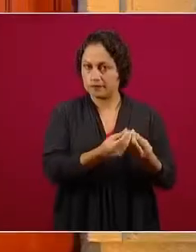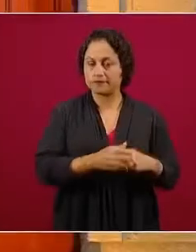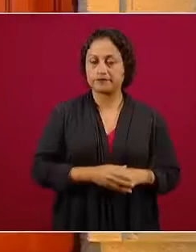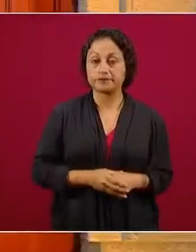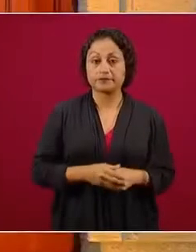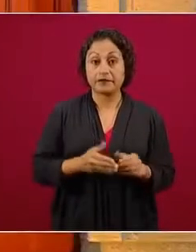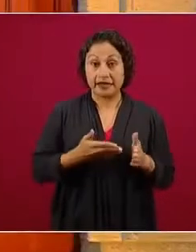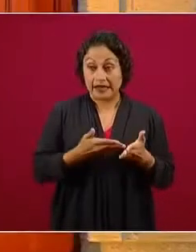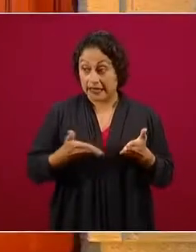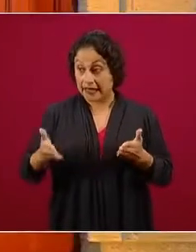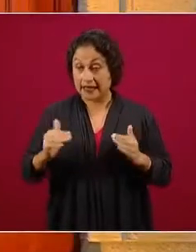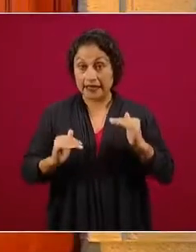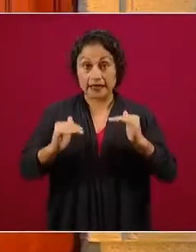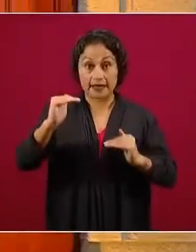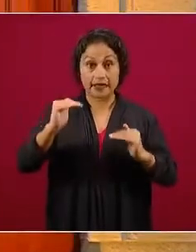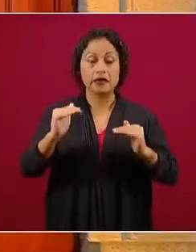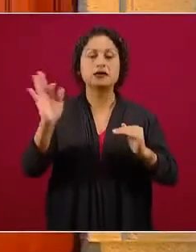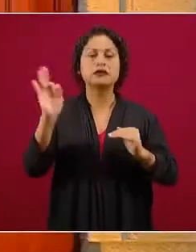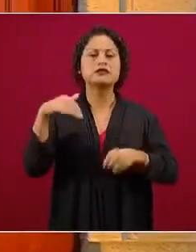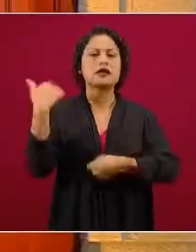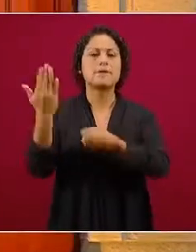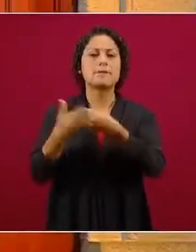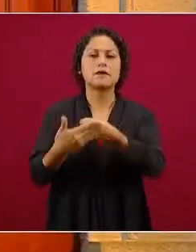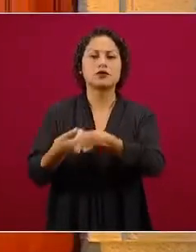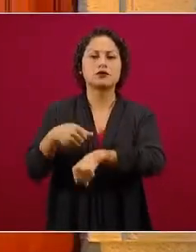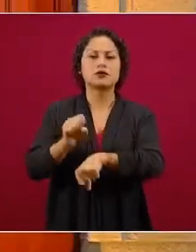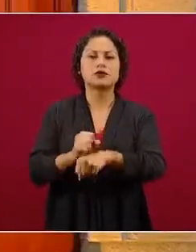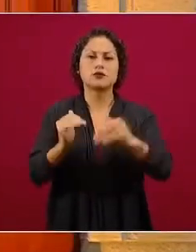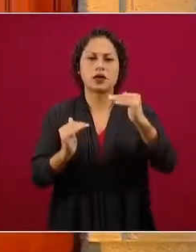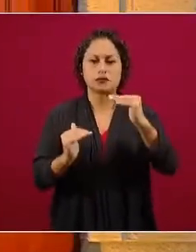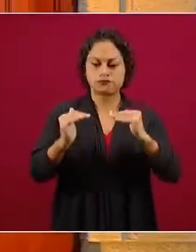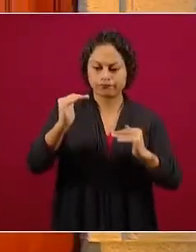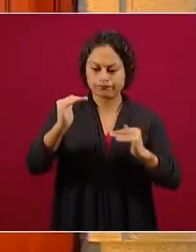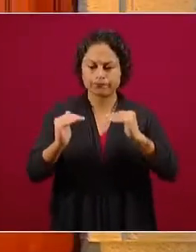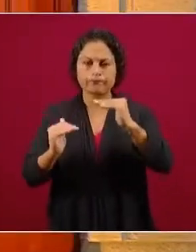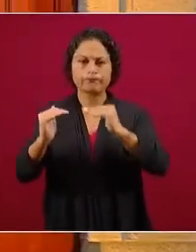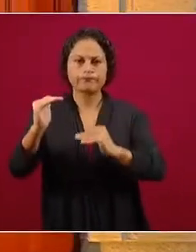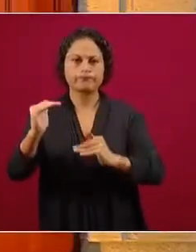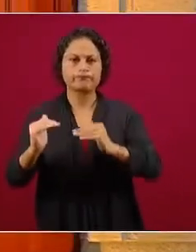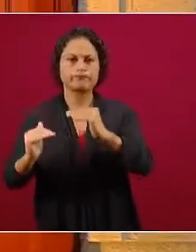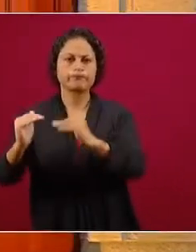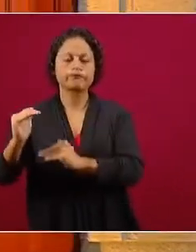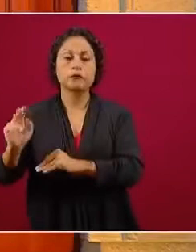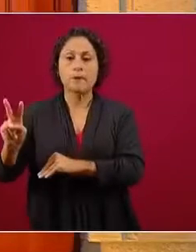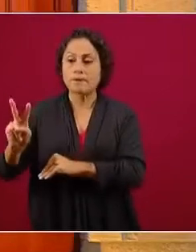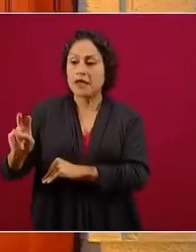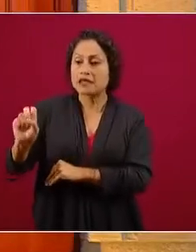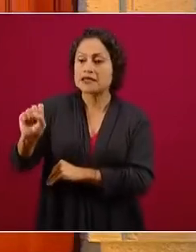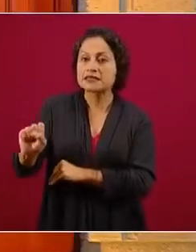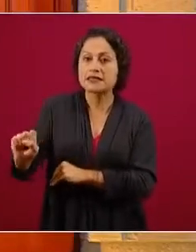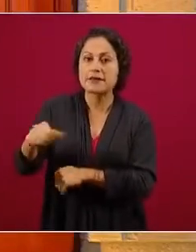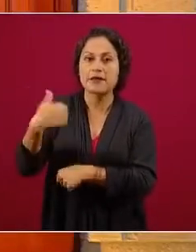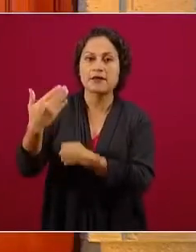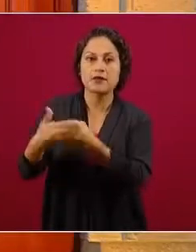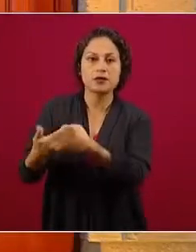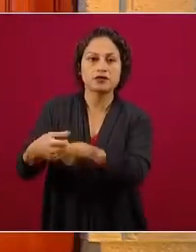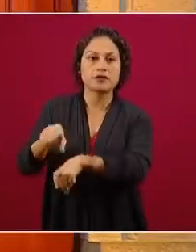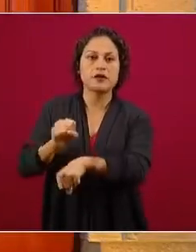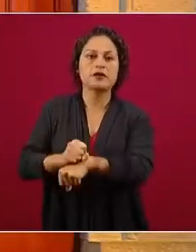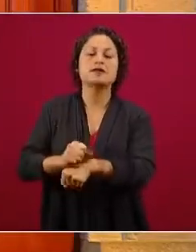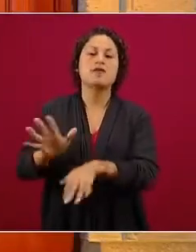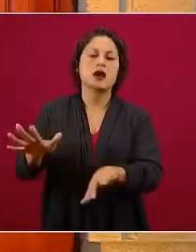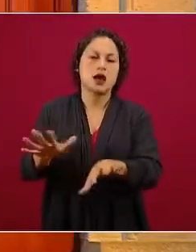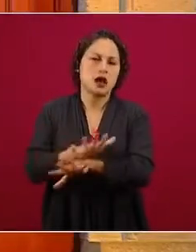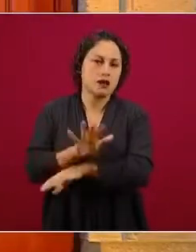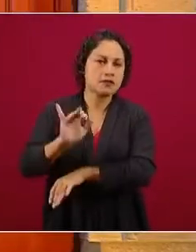vaya moviendo y en su momento llegue a la estabilidad a finales de la semana. Vamos a ver cuál es el comportamiento.